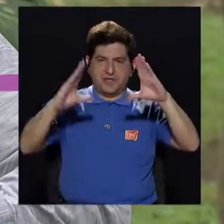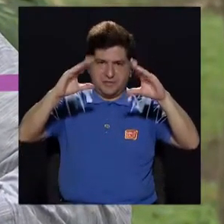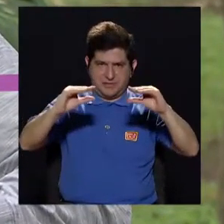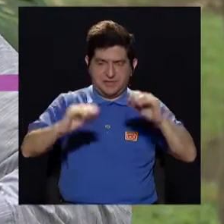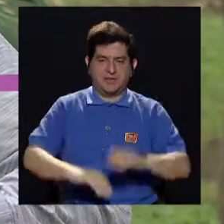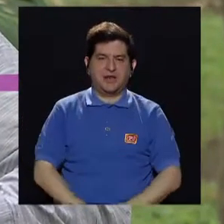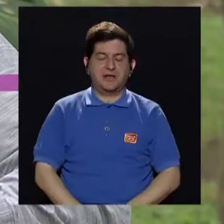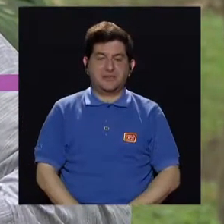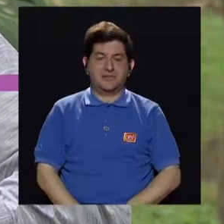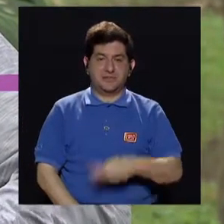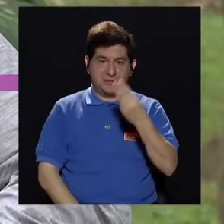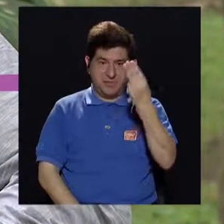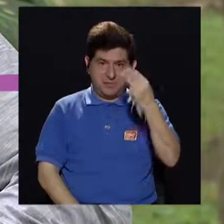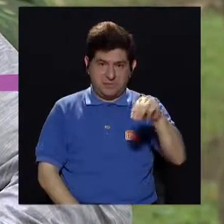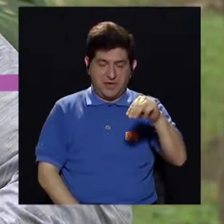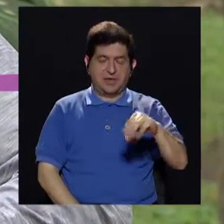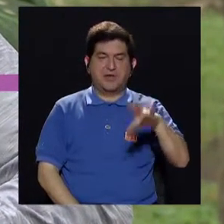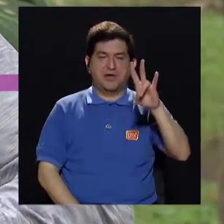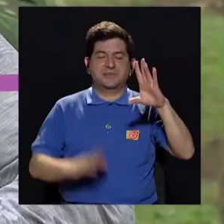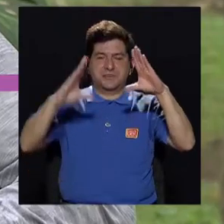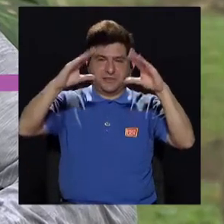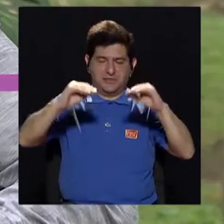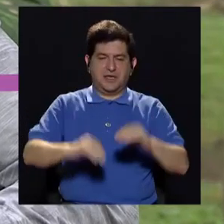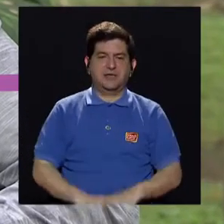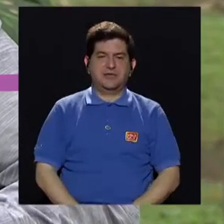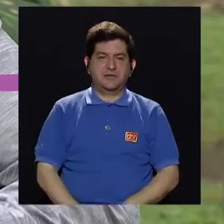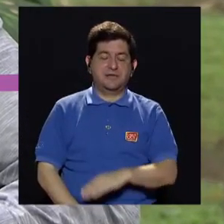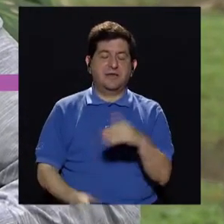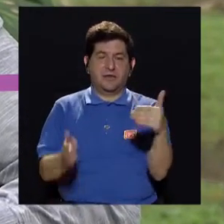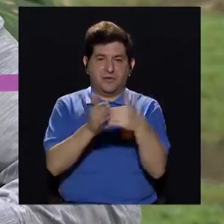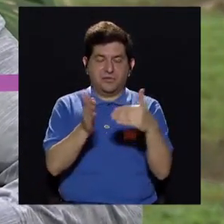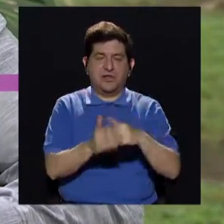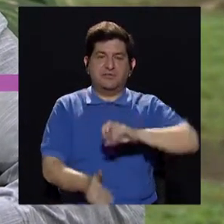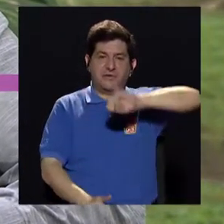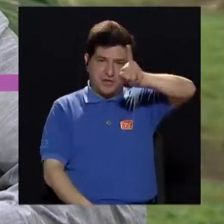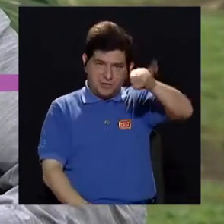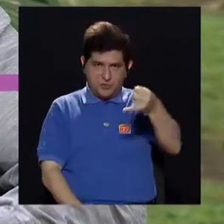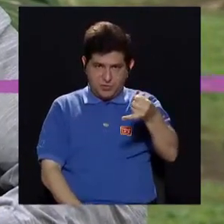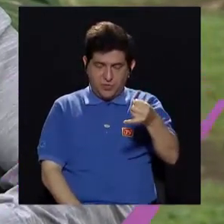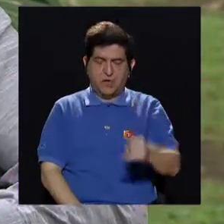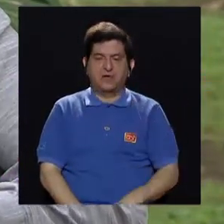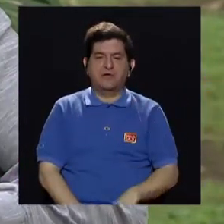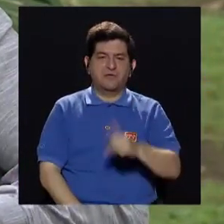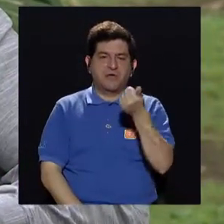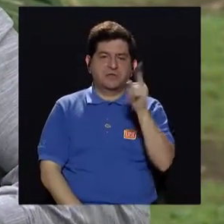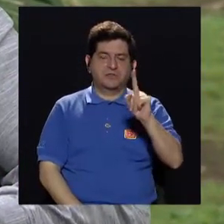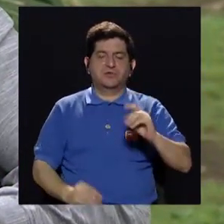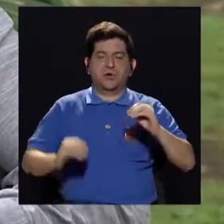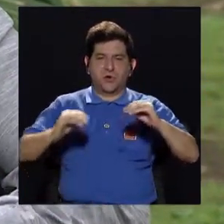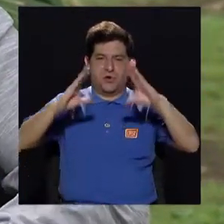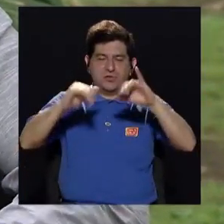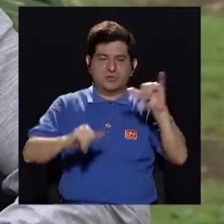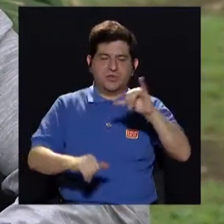3 de la tarde, miércoles a las 7 de la noche y también repetición los jueves a las 11